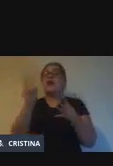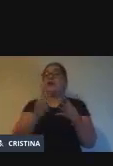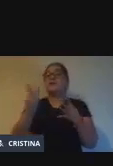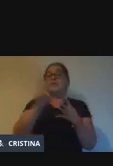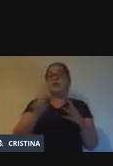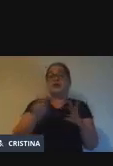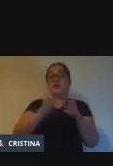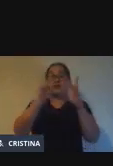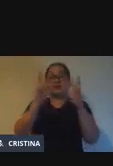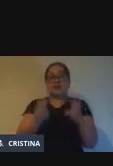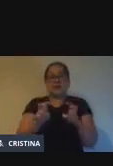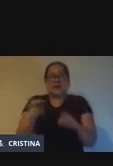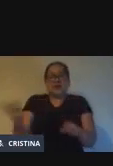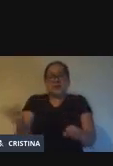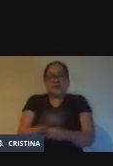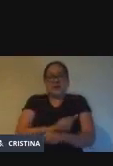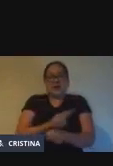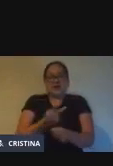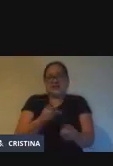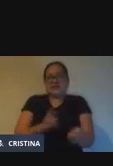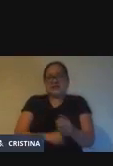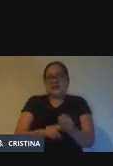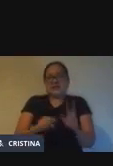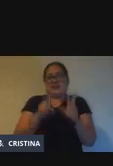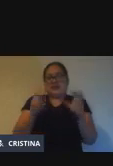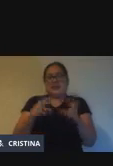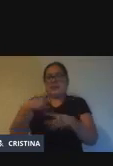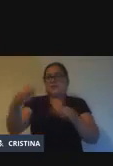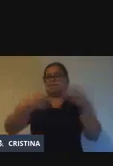bullying en pandemia? Pues vamos a investigarlo este viernes.